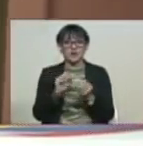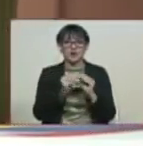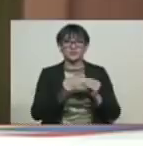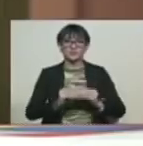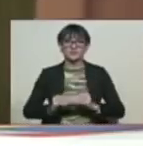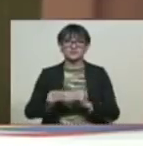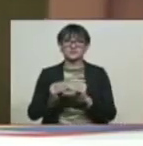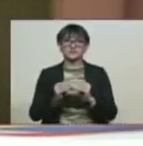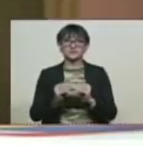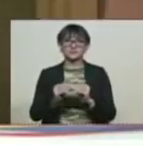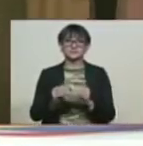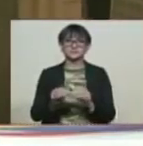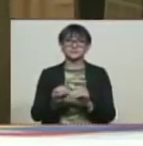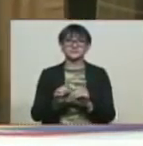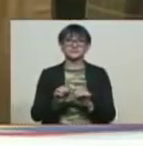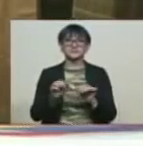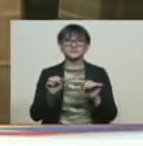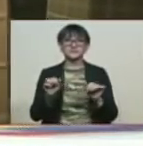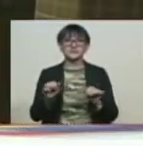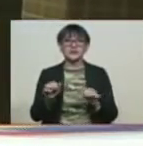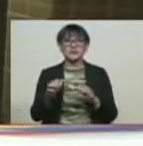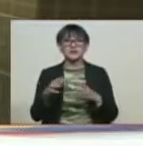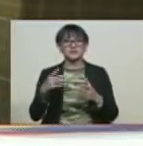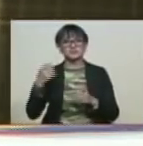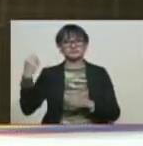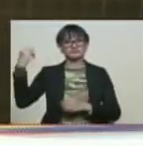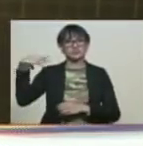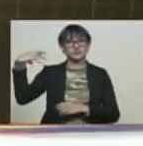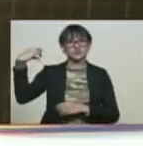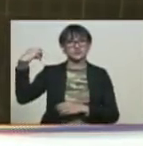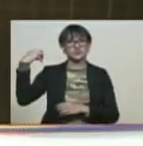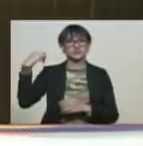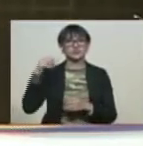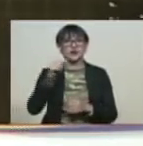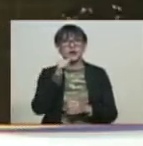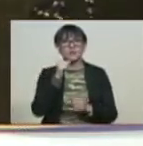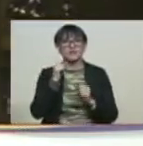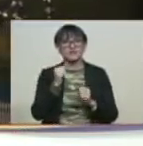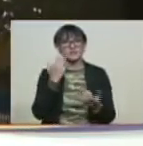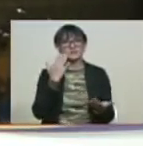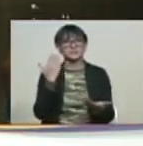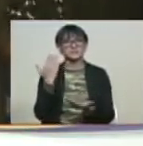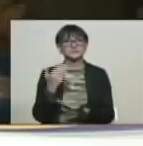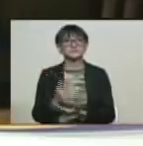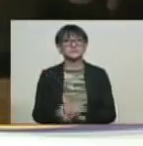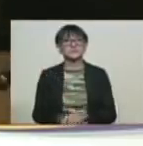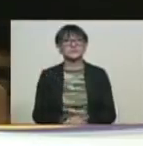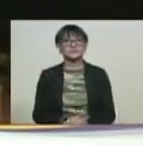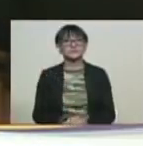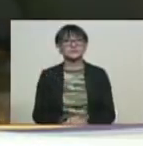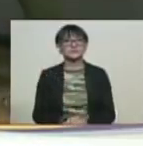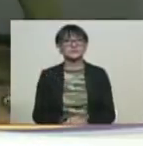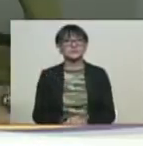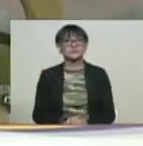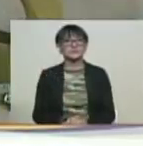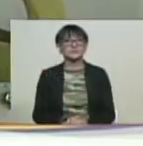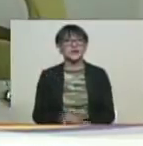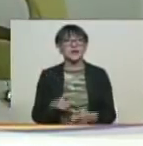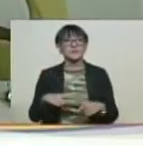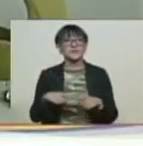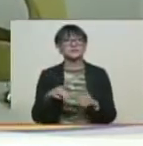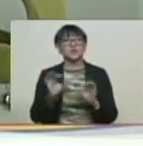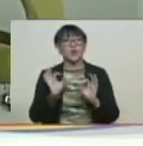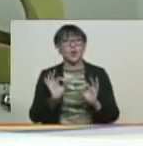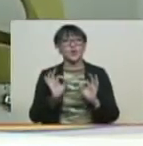actualización. Correcto. Con un sistema de jet de hidromasaje. Es lo que le estaba contando Gregory. Si en la habitación original